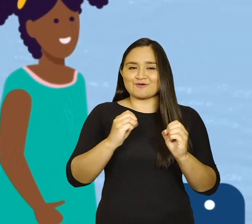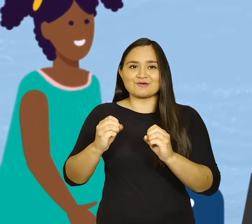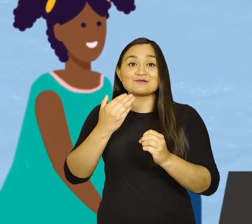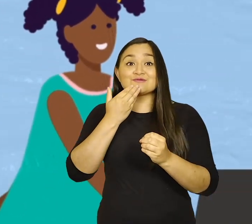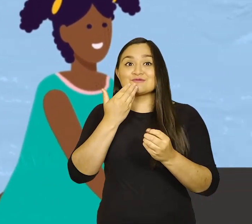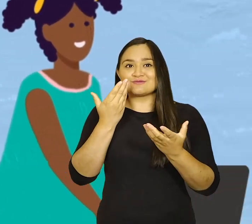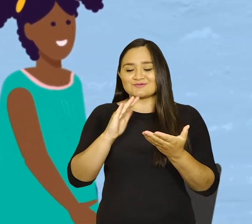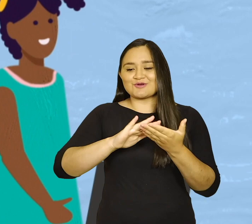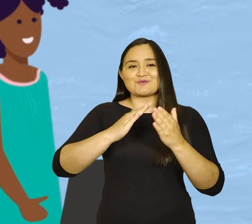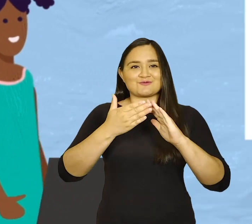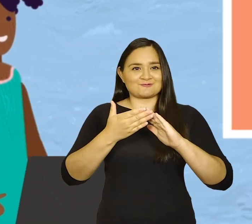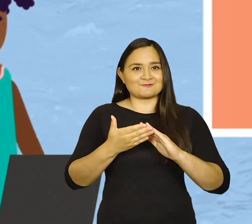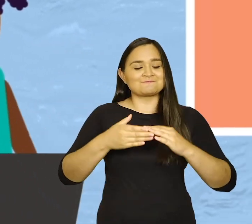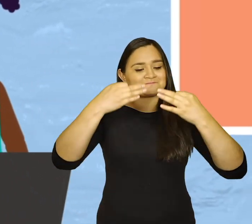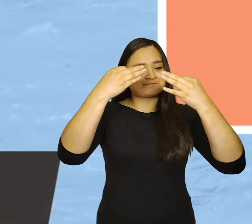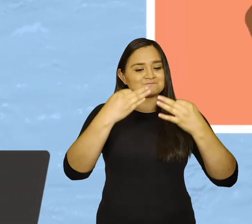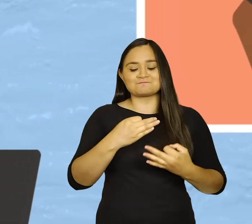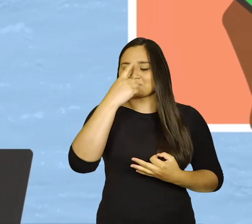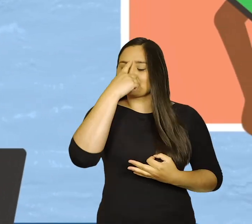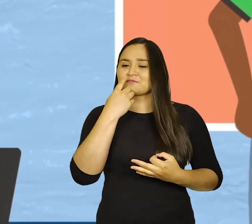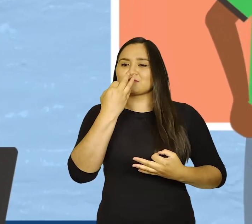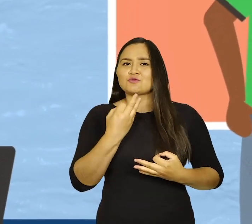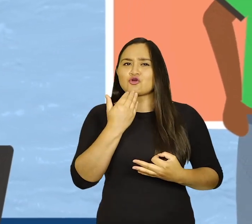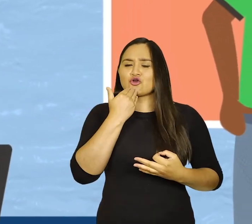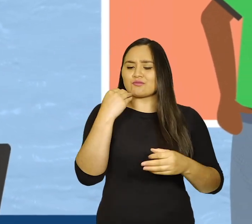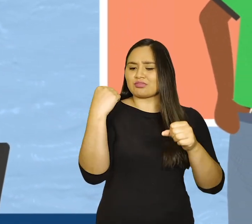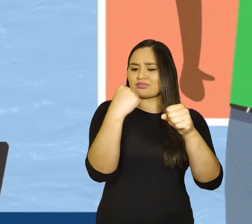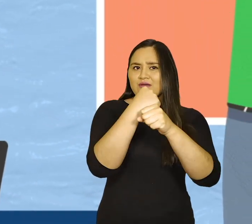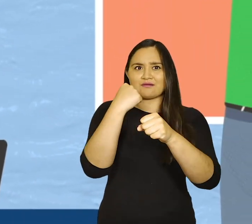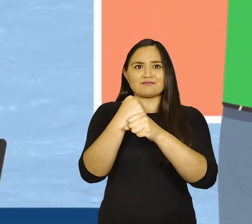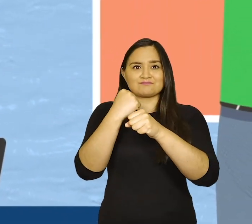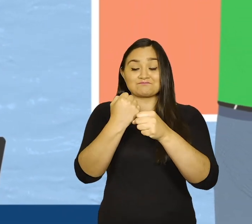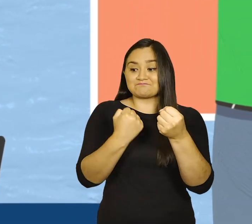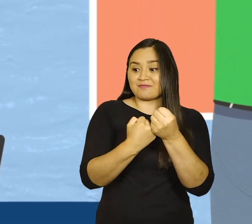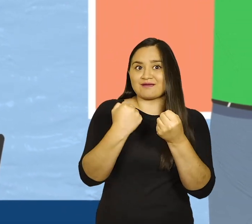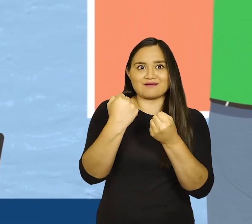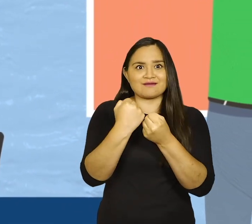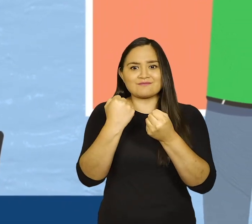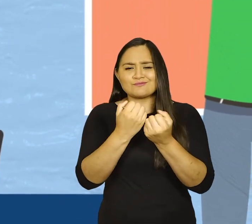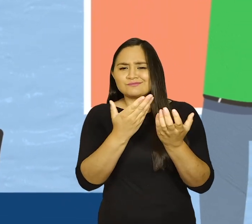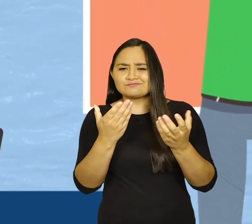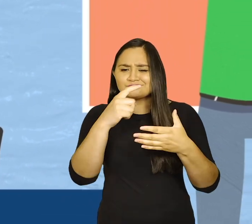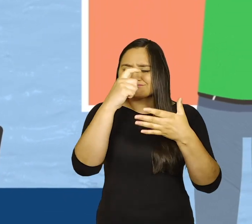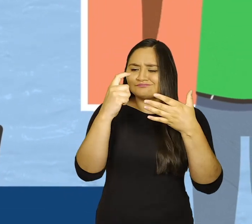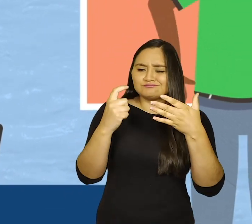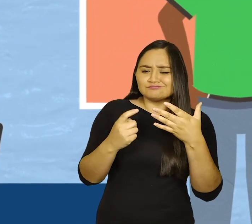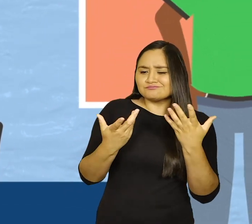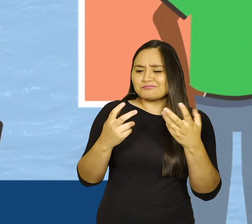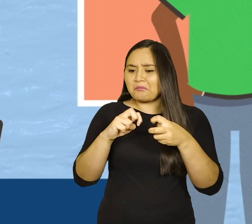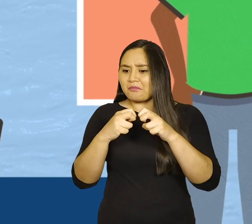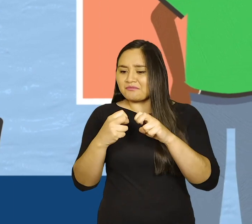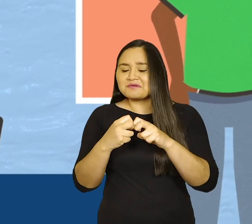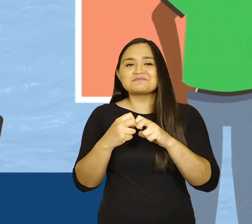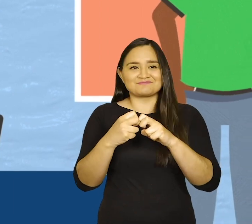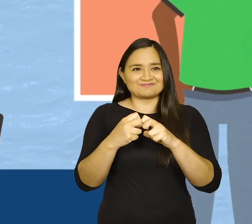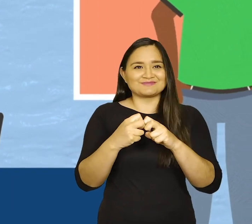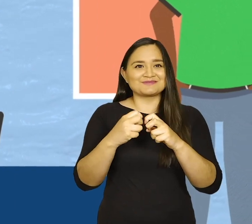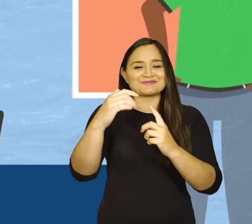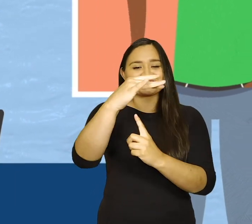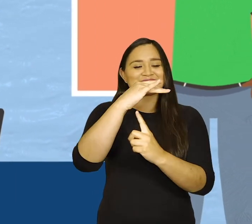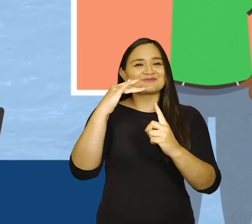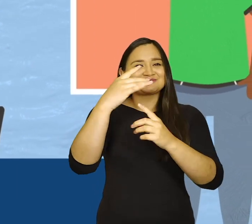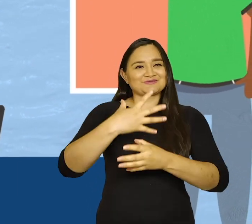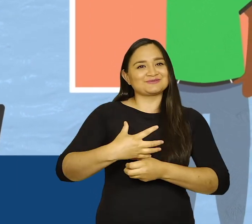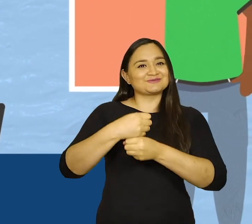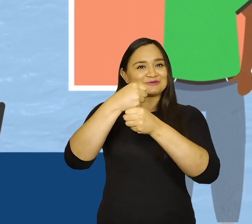nos organizamos con la comunidad, definimos cómo vamos a trabajar, damos apoyo a los que más dificultades tienen y